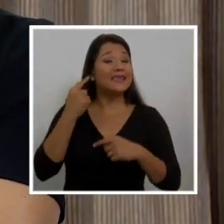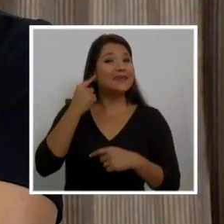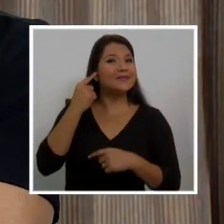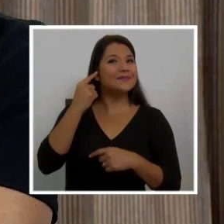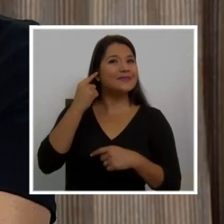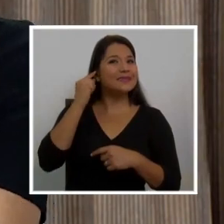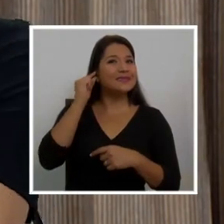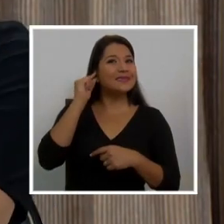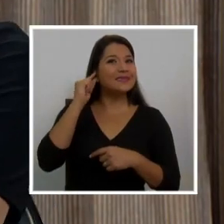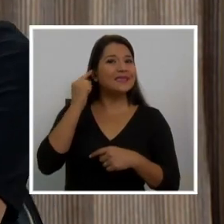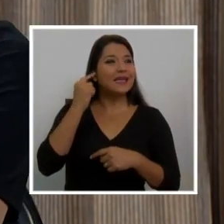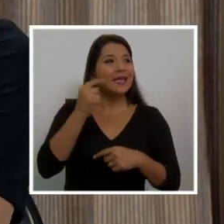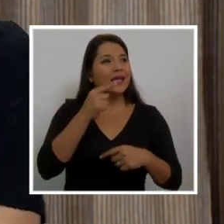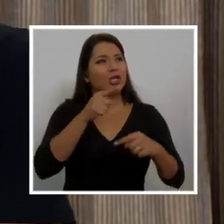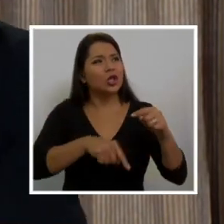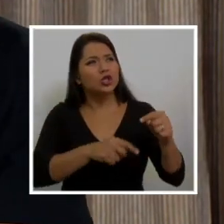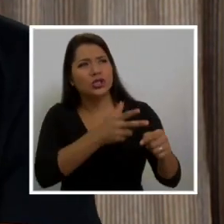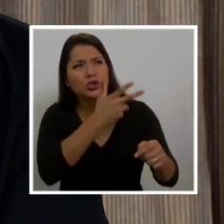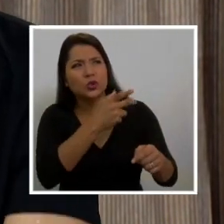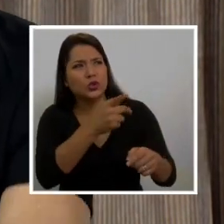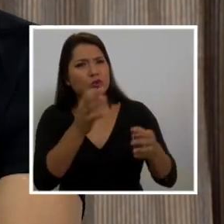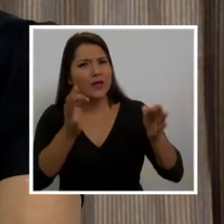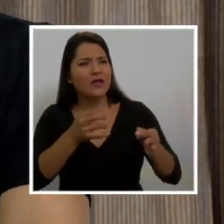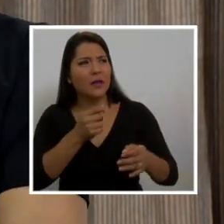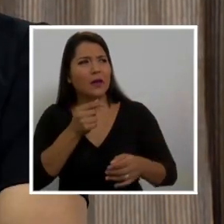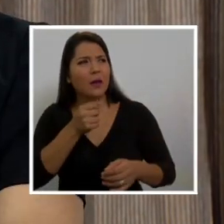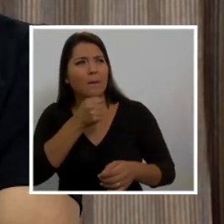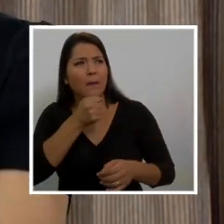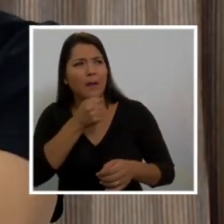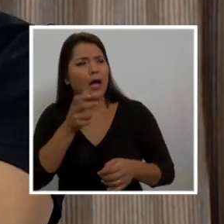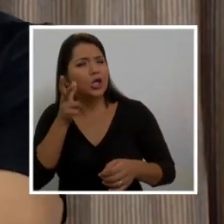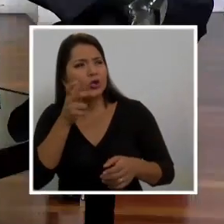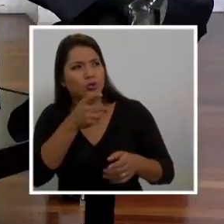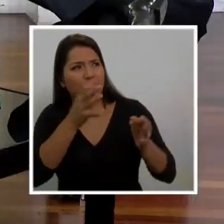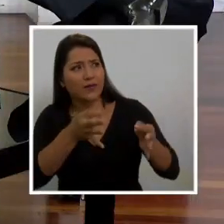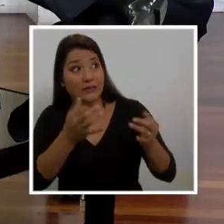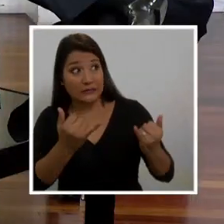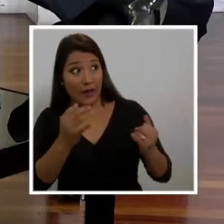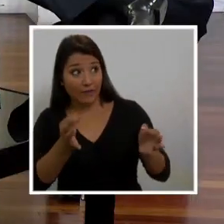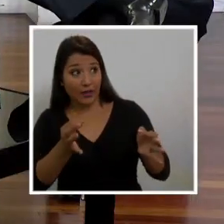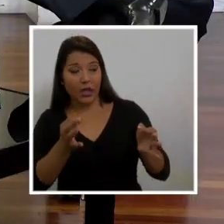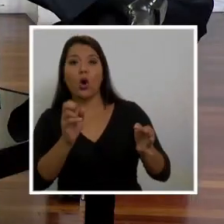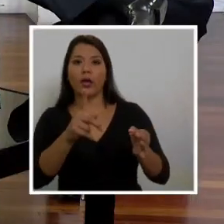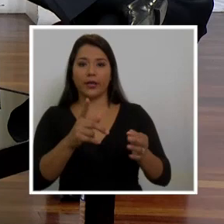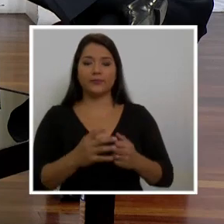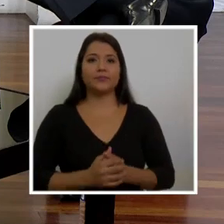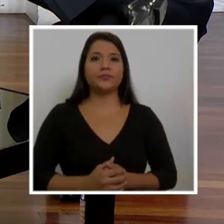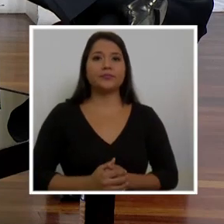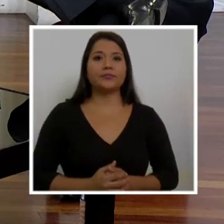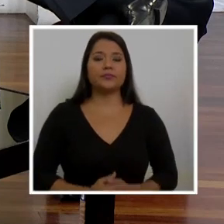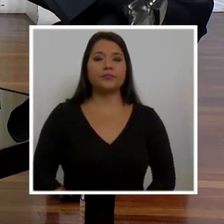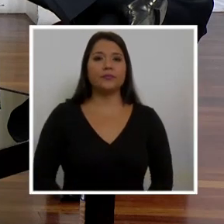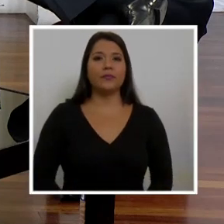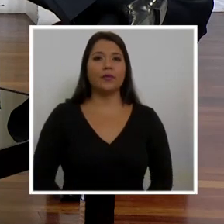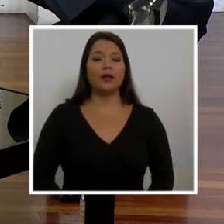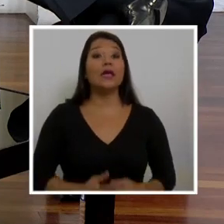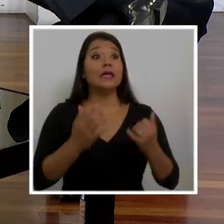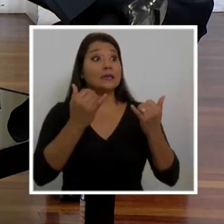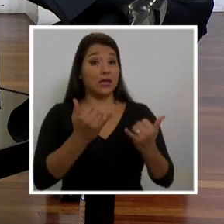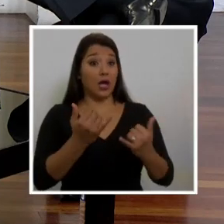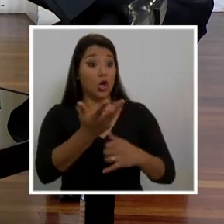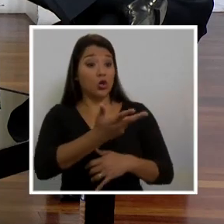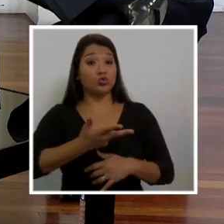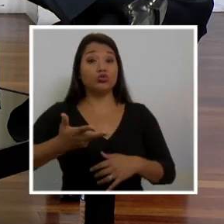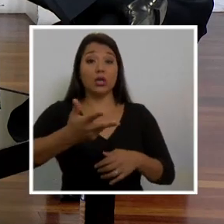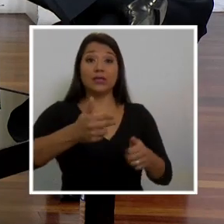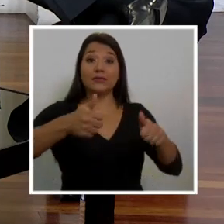que hay alguna dificultad con el micrófono, pero esto, ahora sí, ya está bien, a pesar de que coincidieron en el